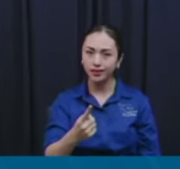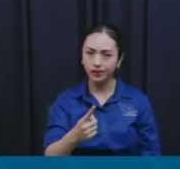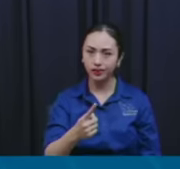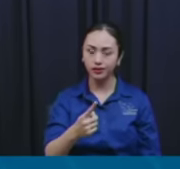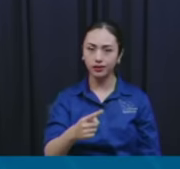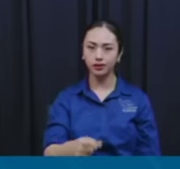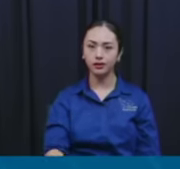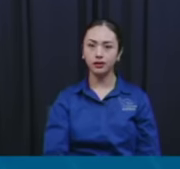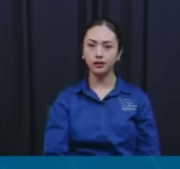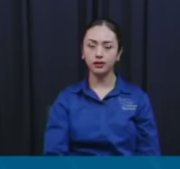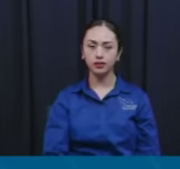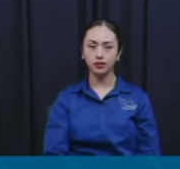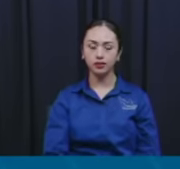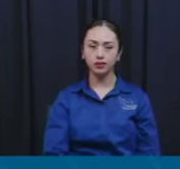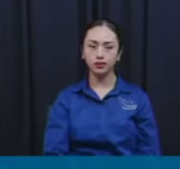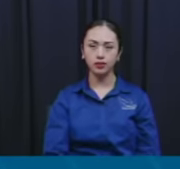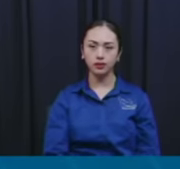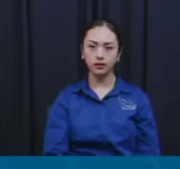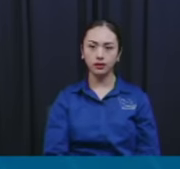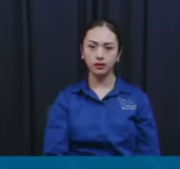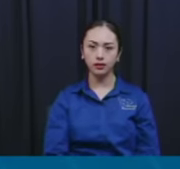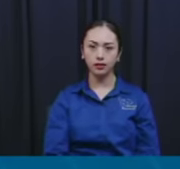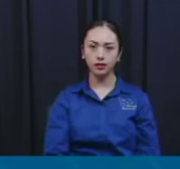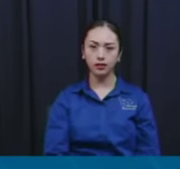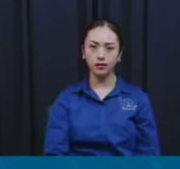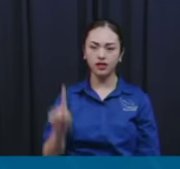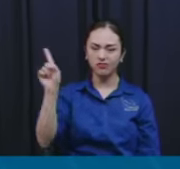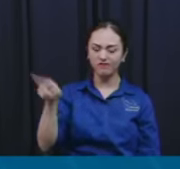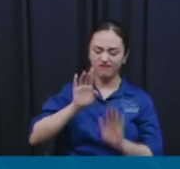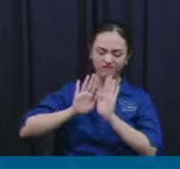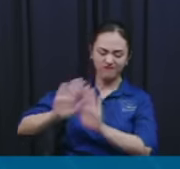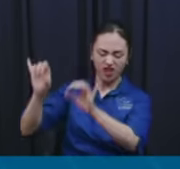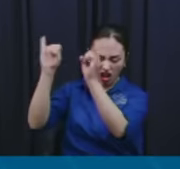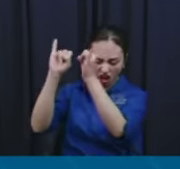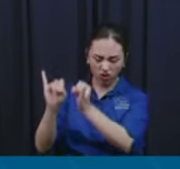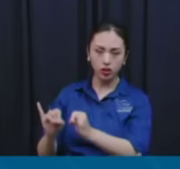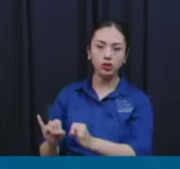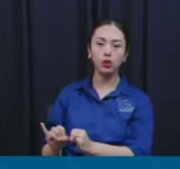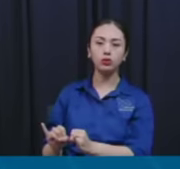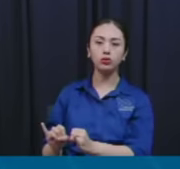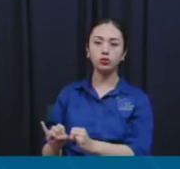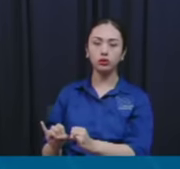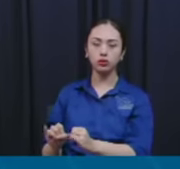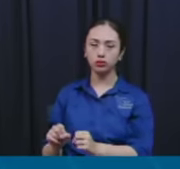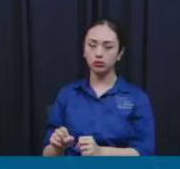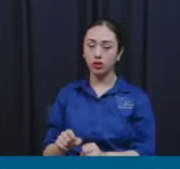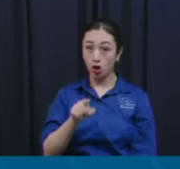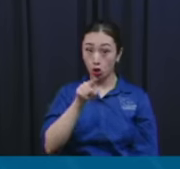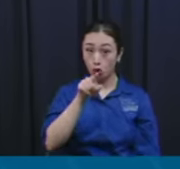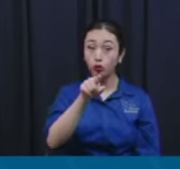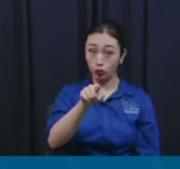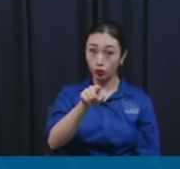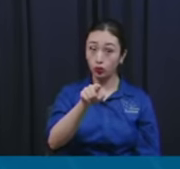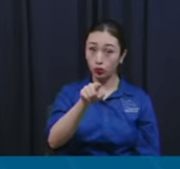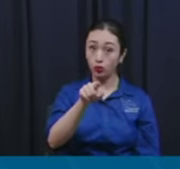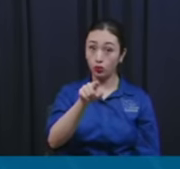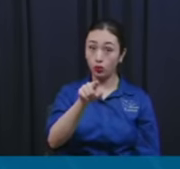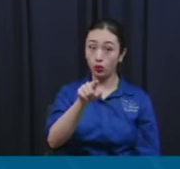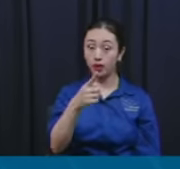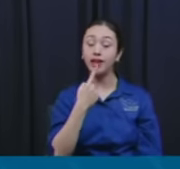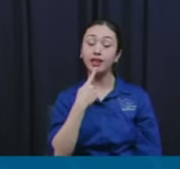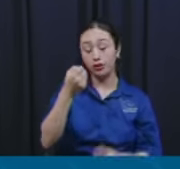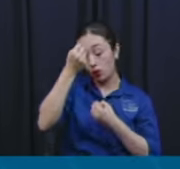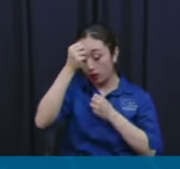adulteras tú que abomin los ídolos acá de los templos tú que te jactas de la ley violando la ley de honras